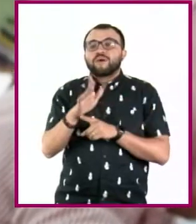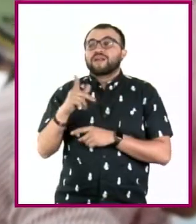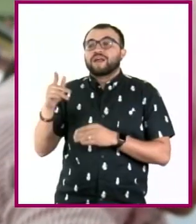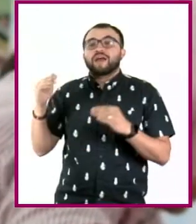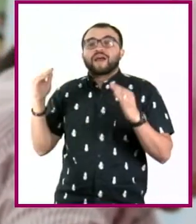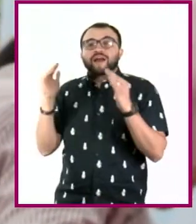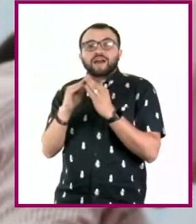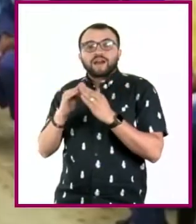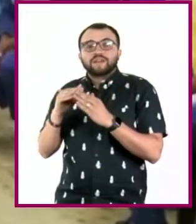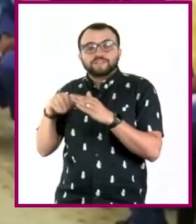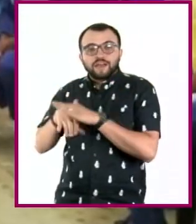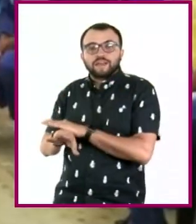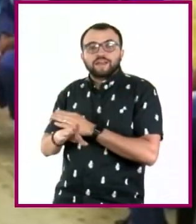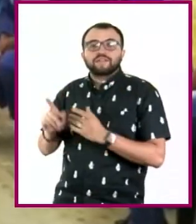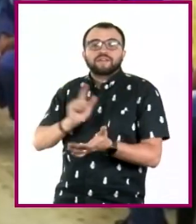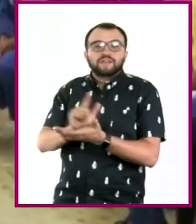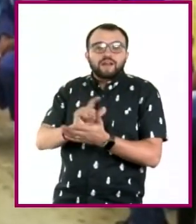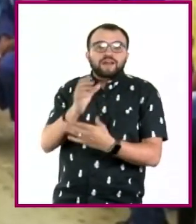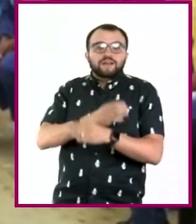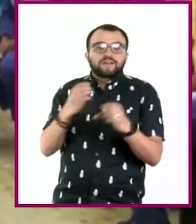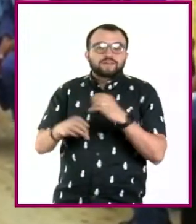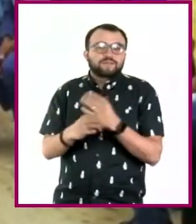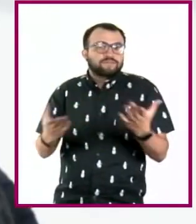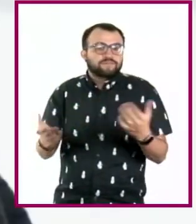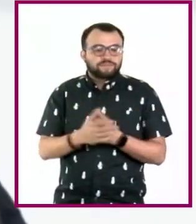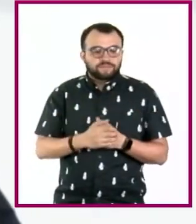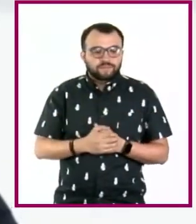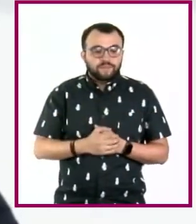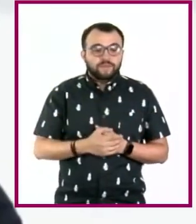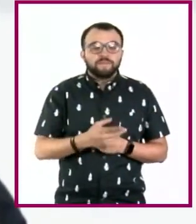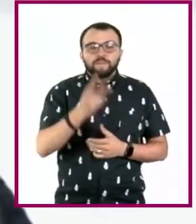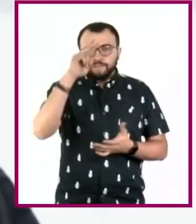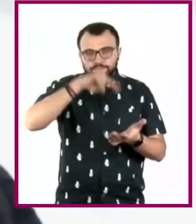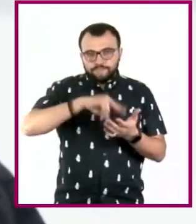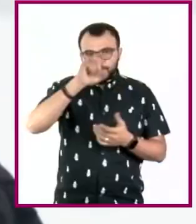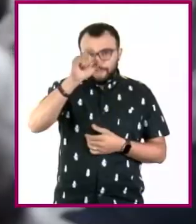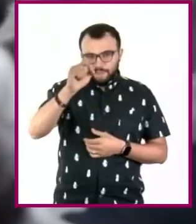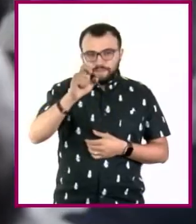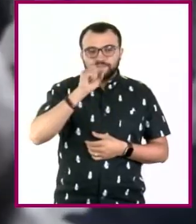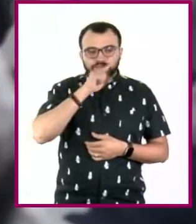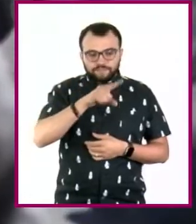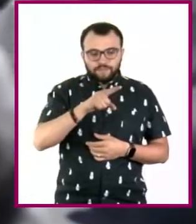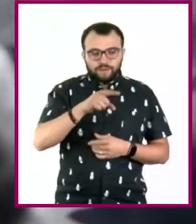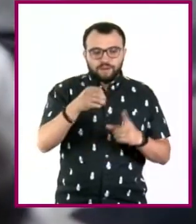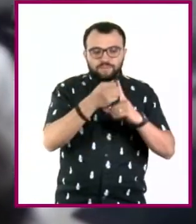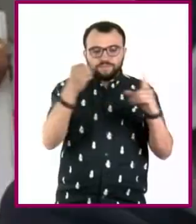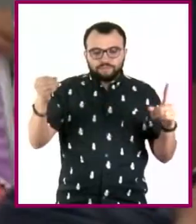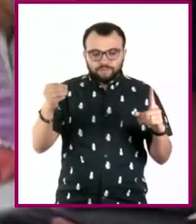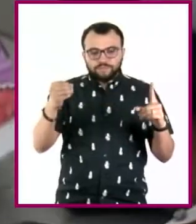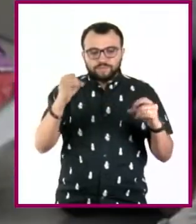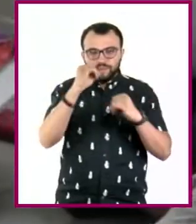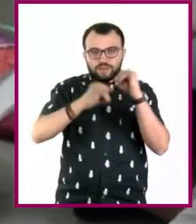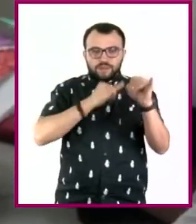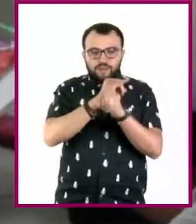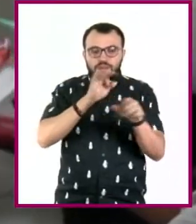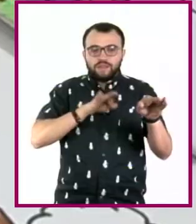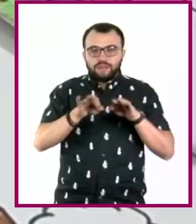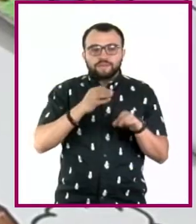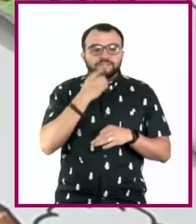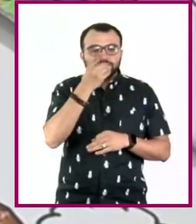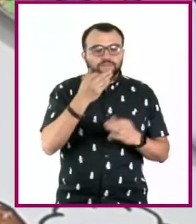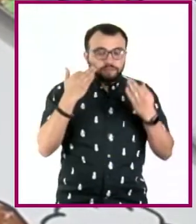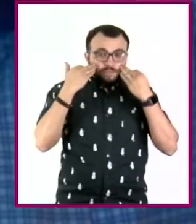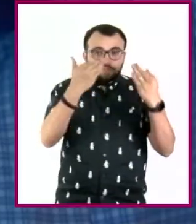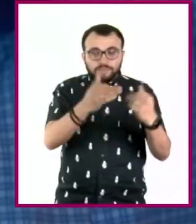remuneradas. El Informe de Tendencias Mundiales de Empleo 2020 de la Organización Internacional del Trabajo muestra que, de